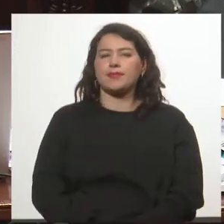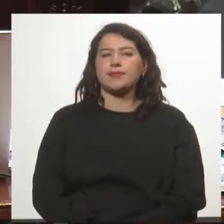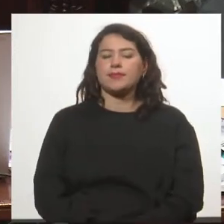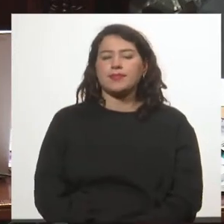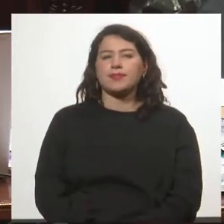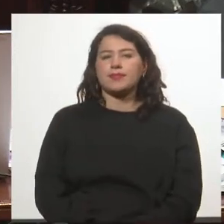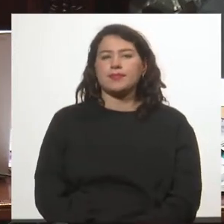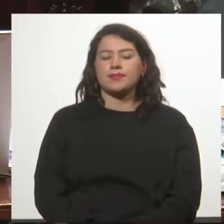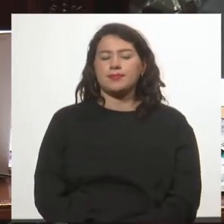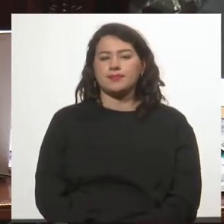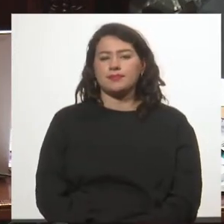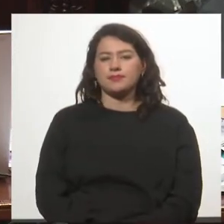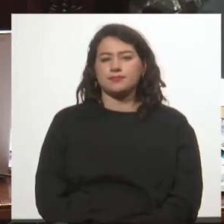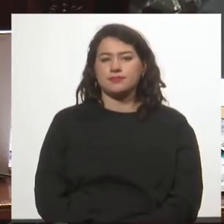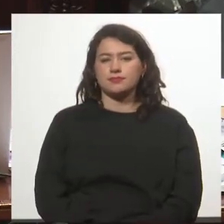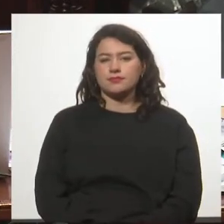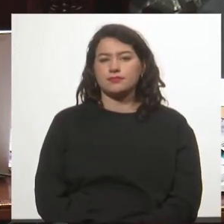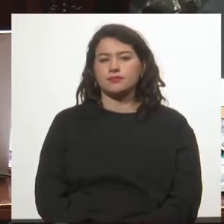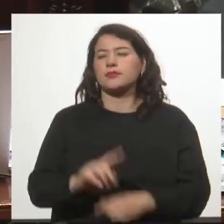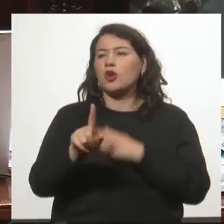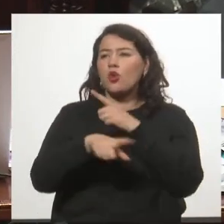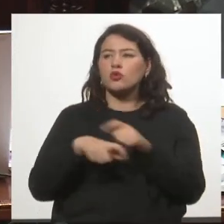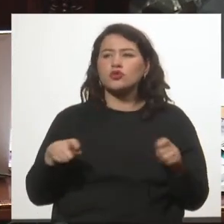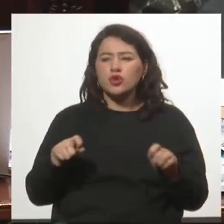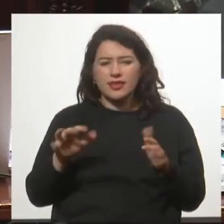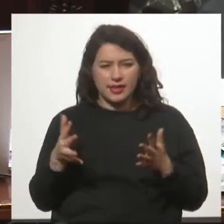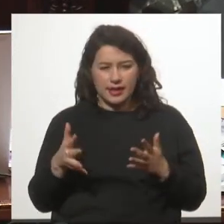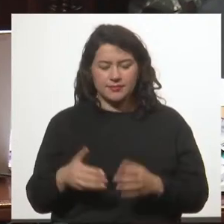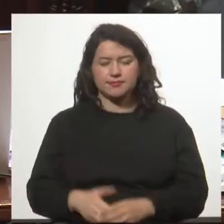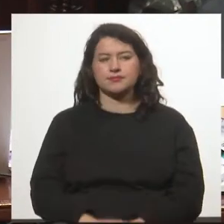cuánto a las conclusiones